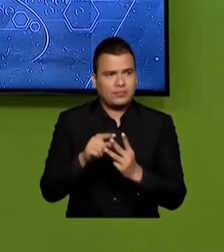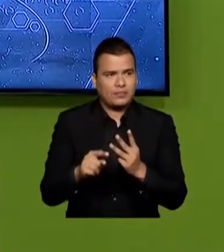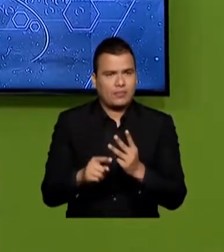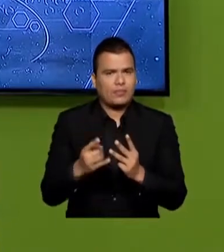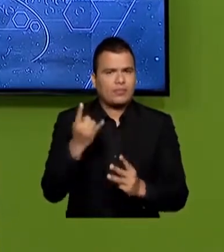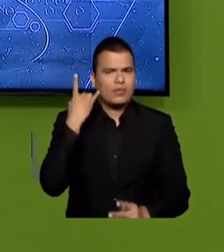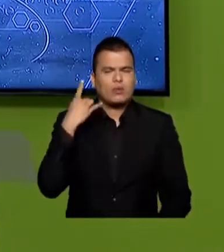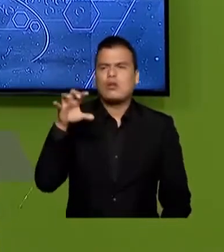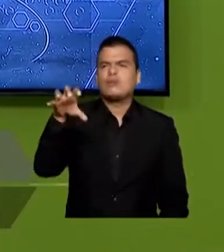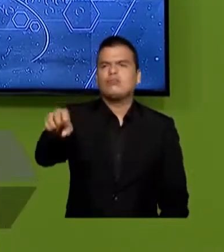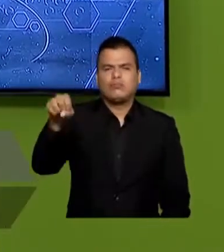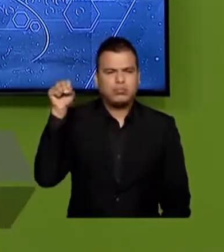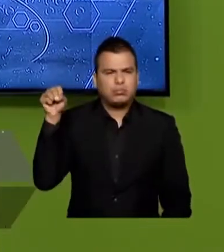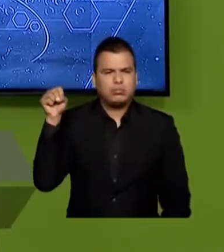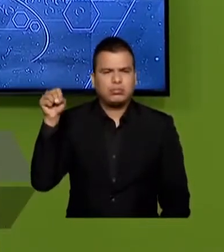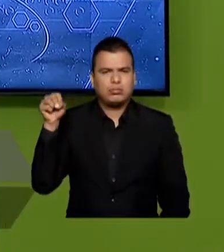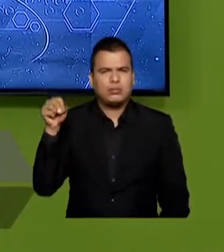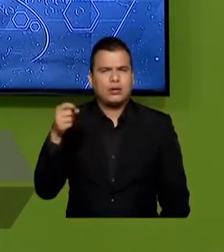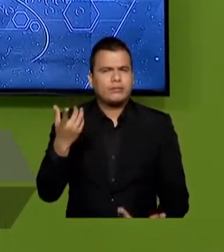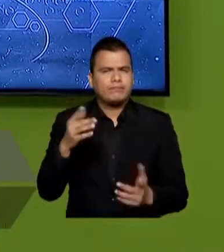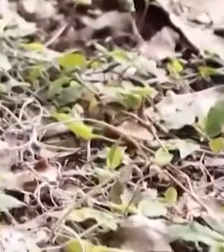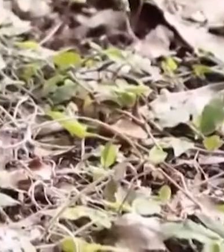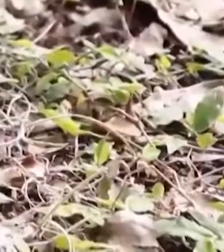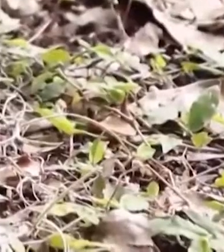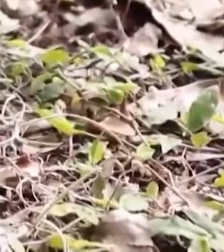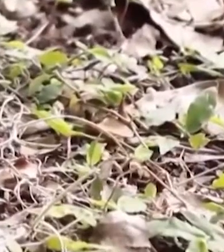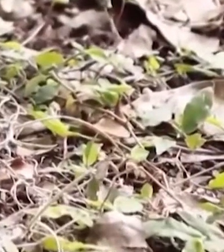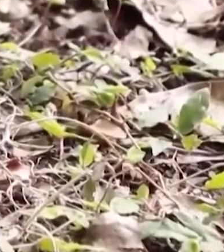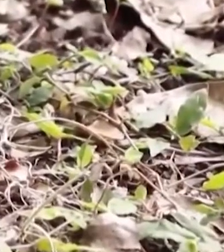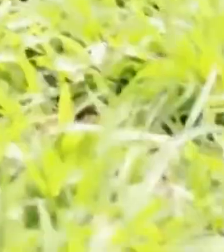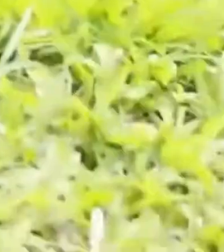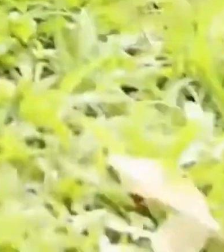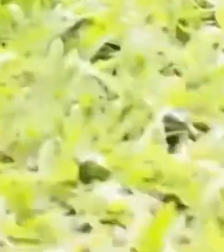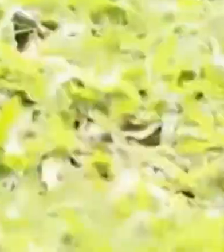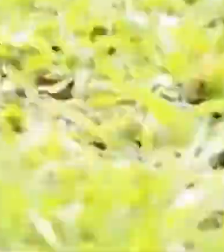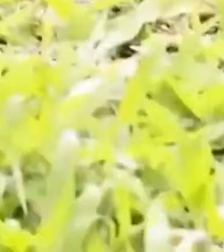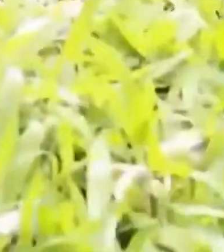cuando irresponsablemente los sacamos de la naturaleza.